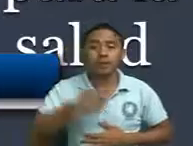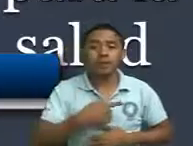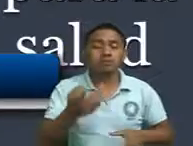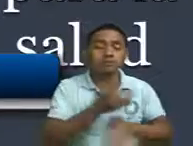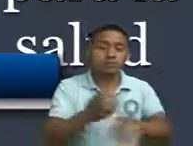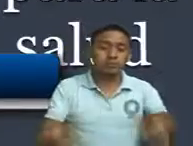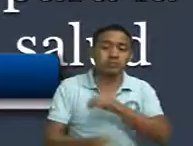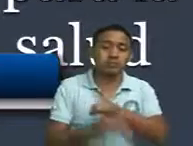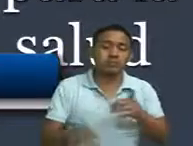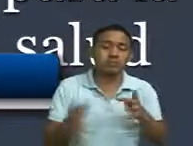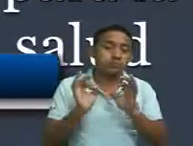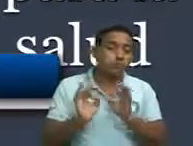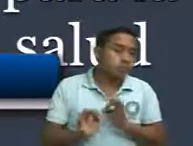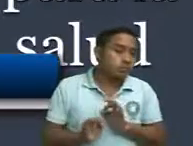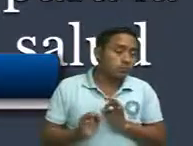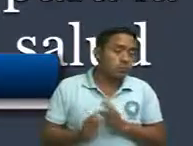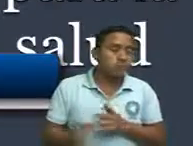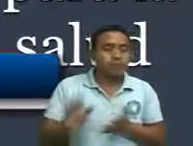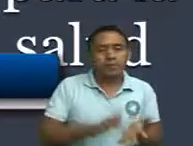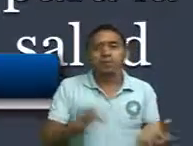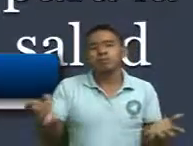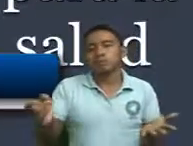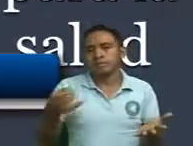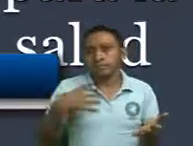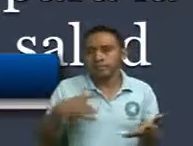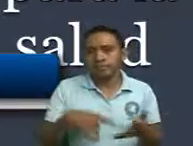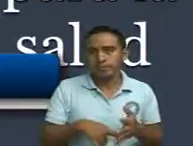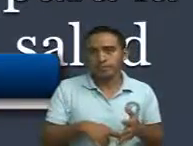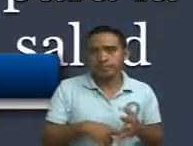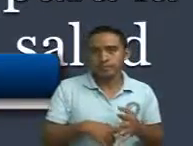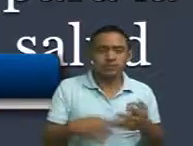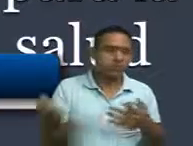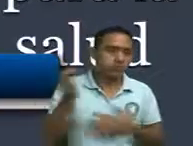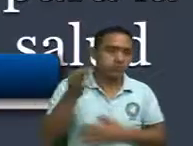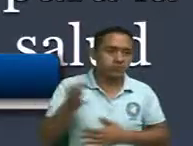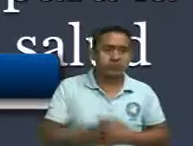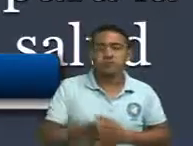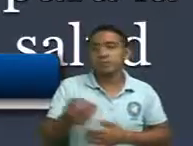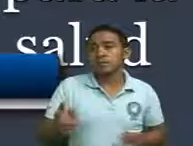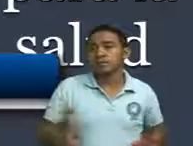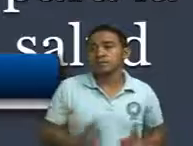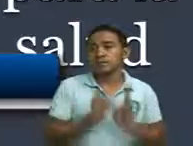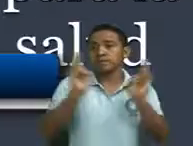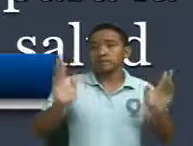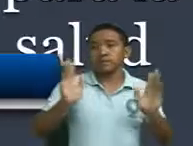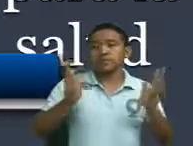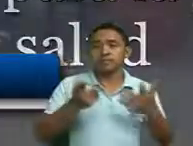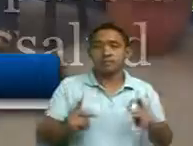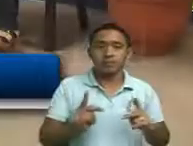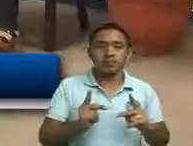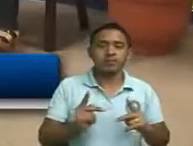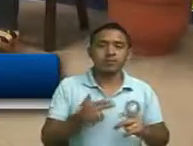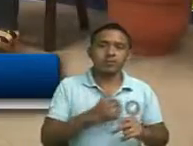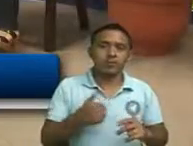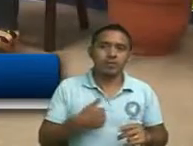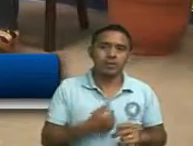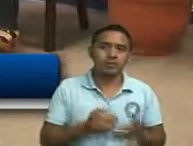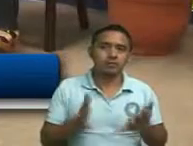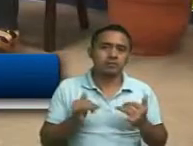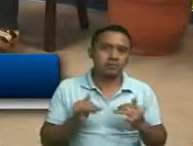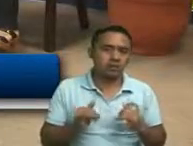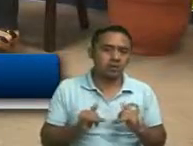tratado específicamente con medicamentos, estilos de vida saludables, pero no creas que vas a lograr